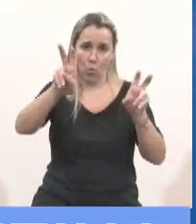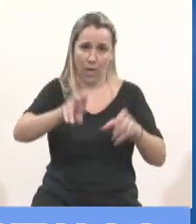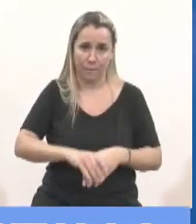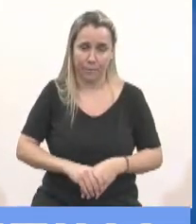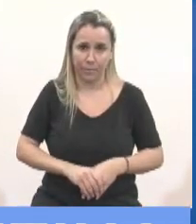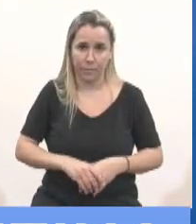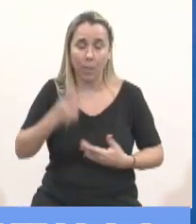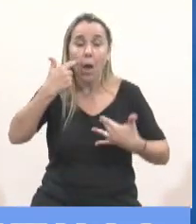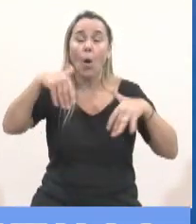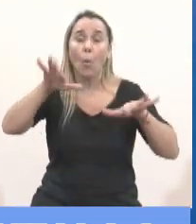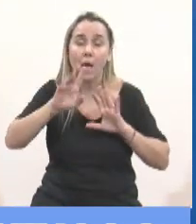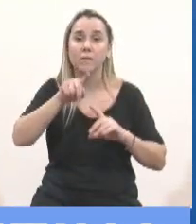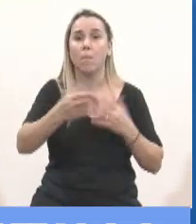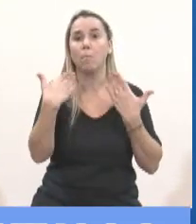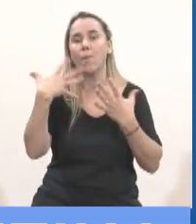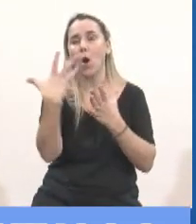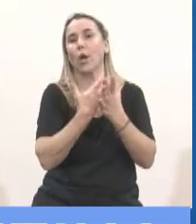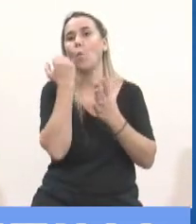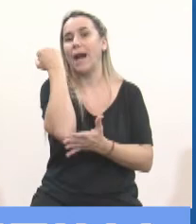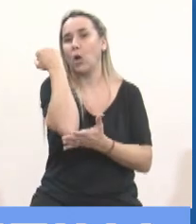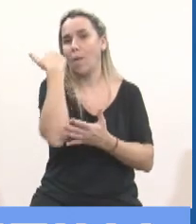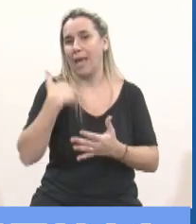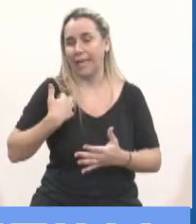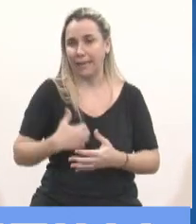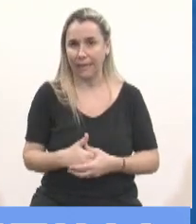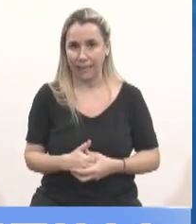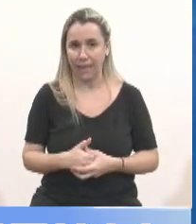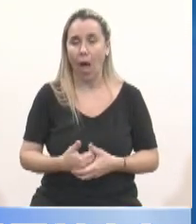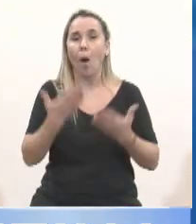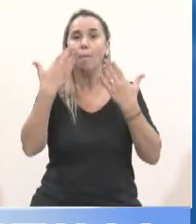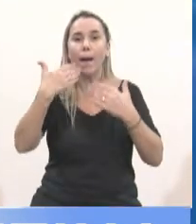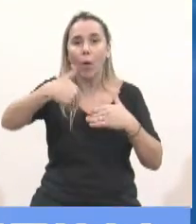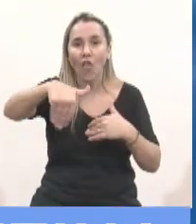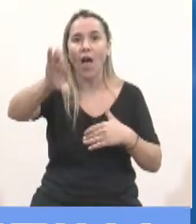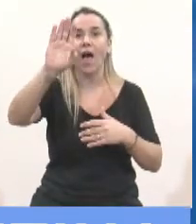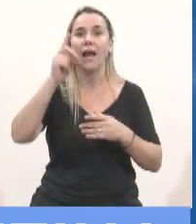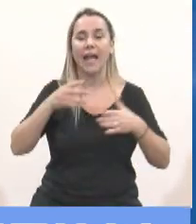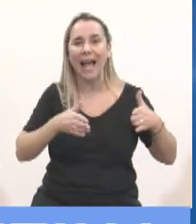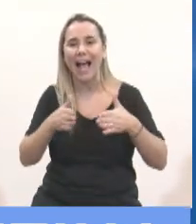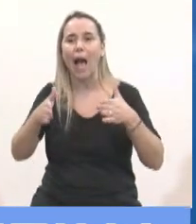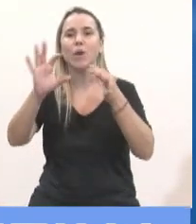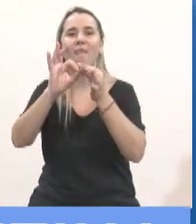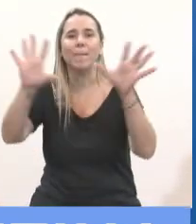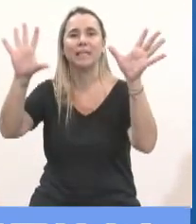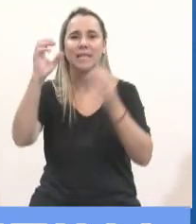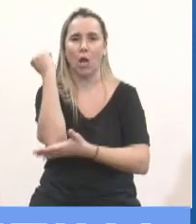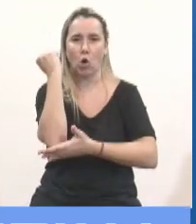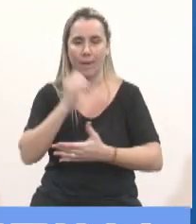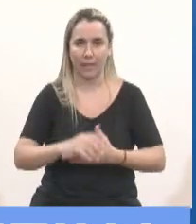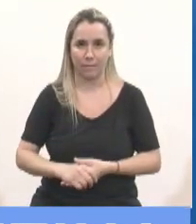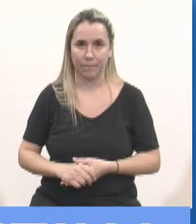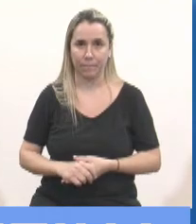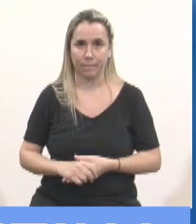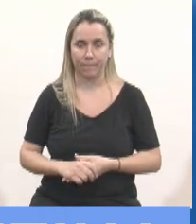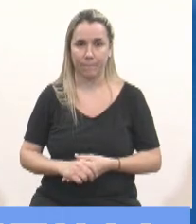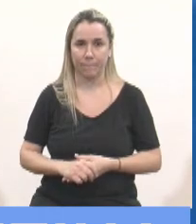ver si podemos comenzar a recuperar la economía argentina para tener el camino de la independencia económica,